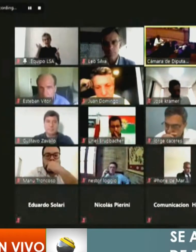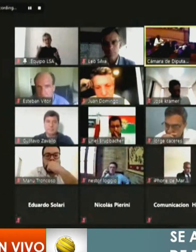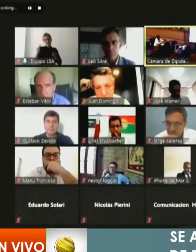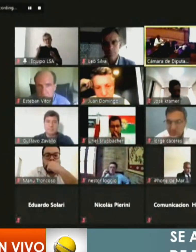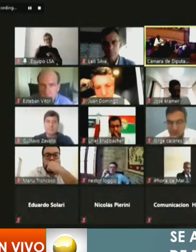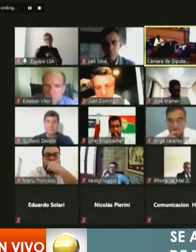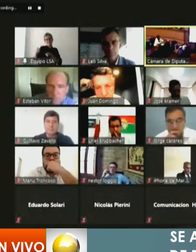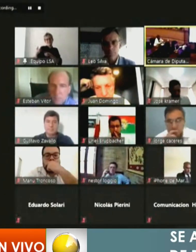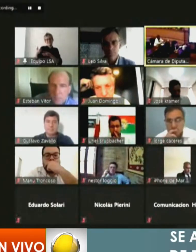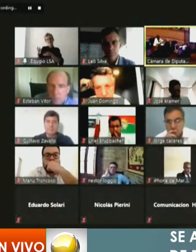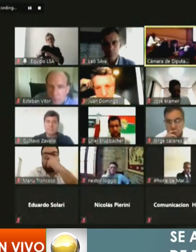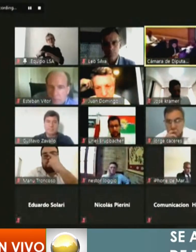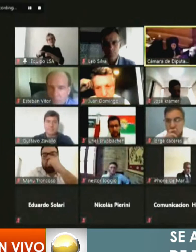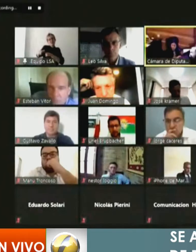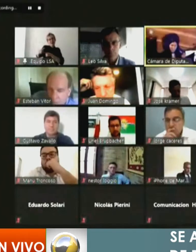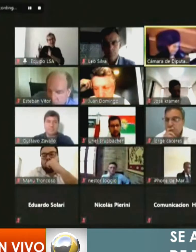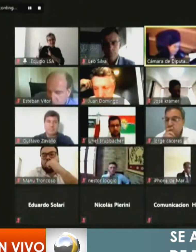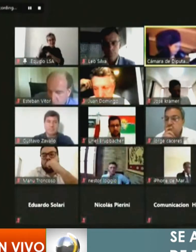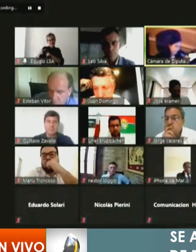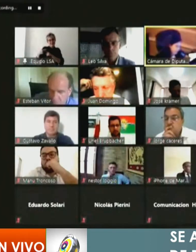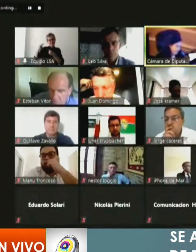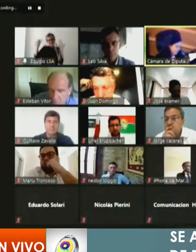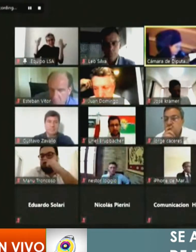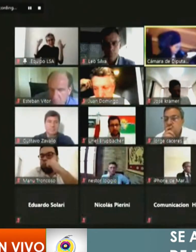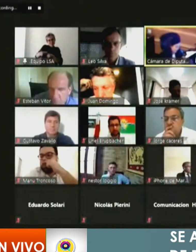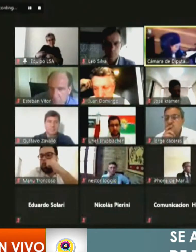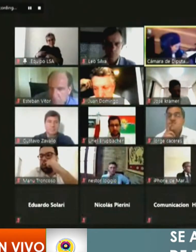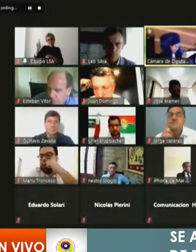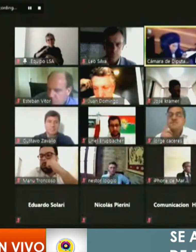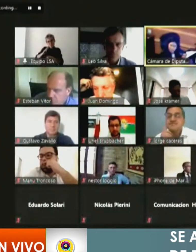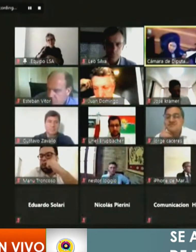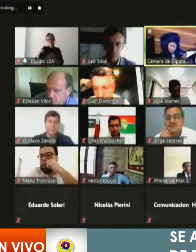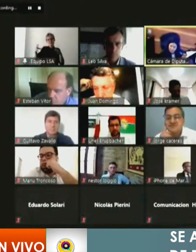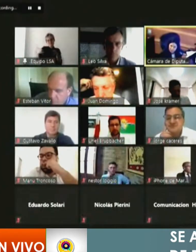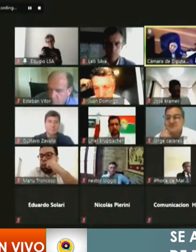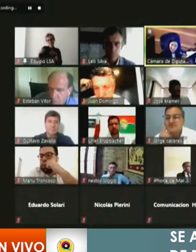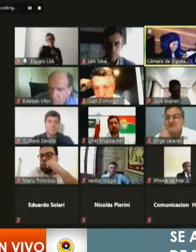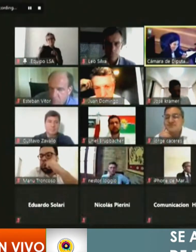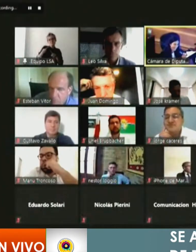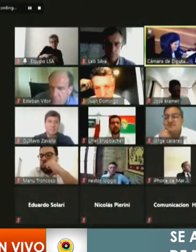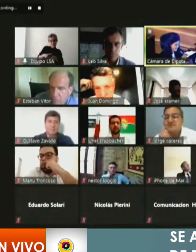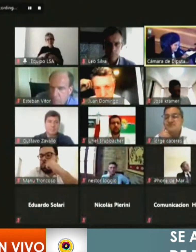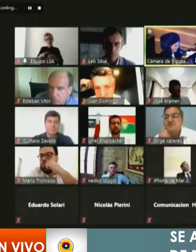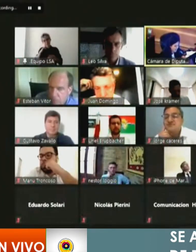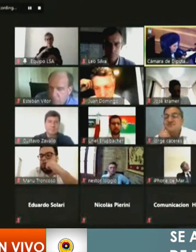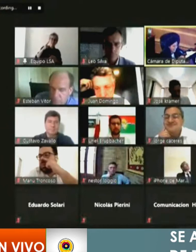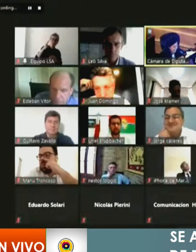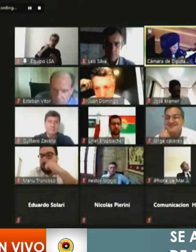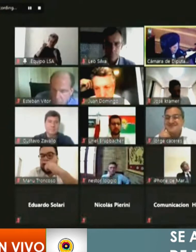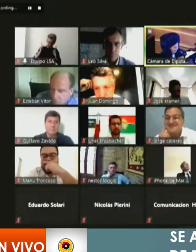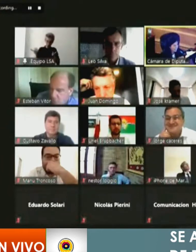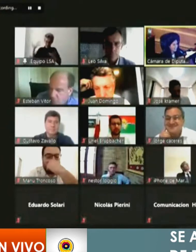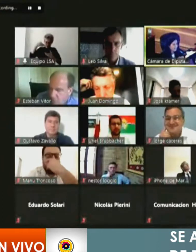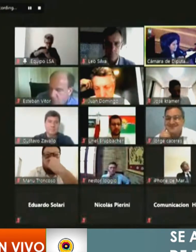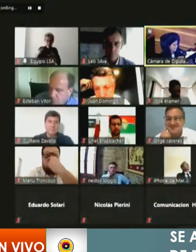a nivel provincia, y hoy también, como te decía, lo tenemos a nivel nacional en la lista de diputados y senadores. Pero teníamos esa deuda que